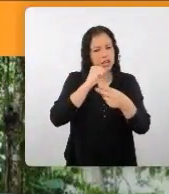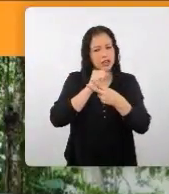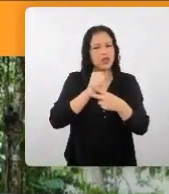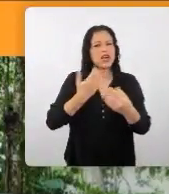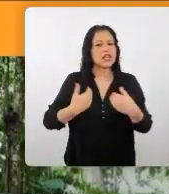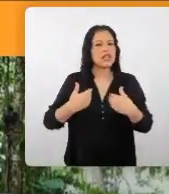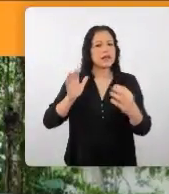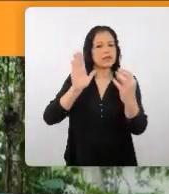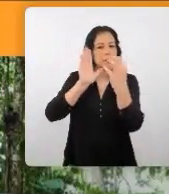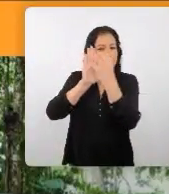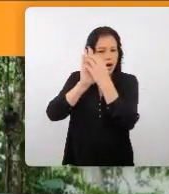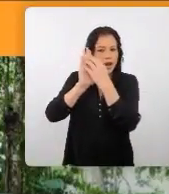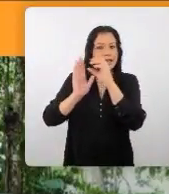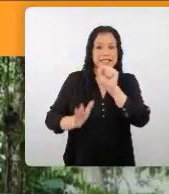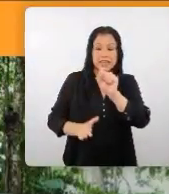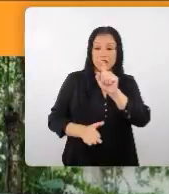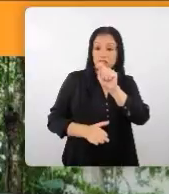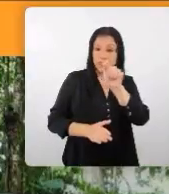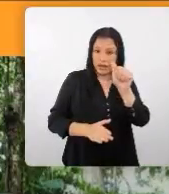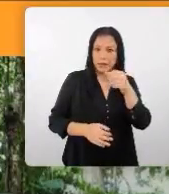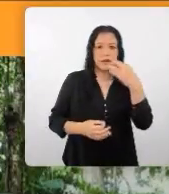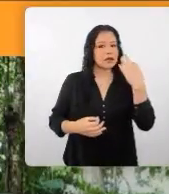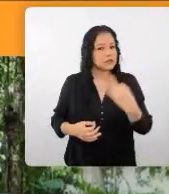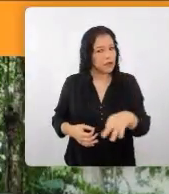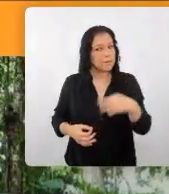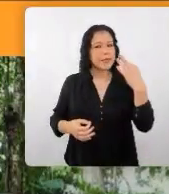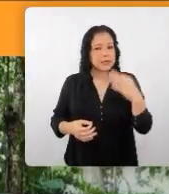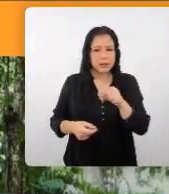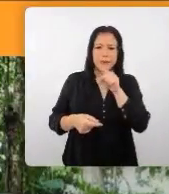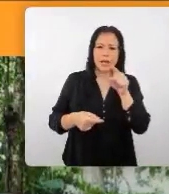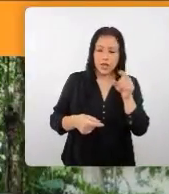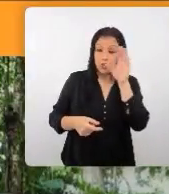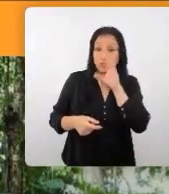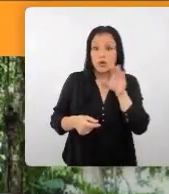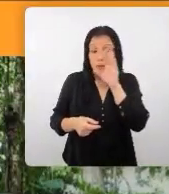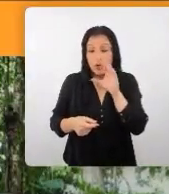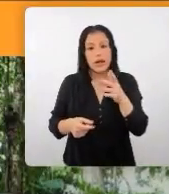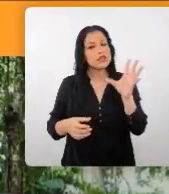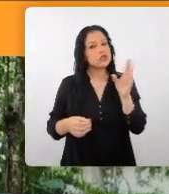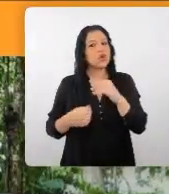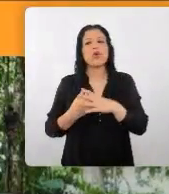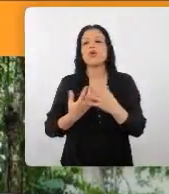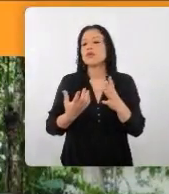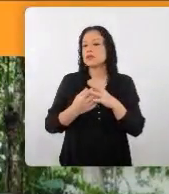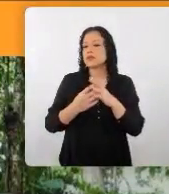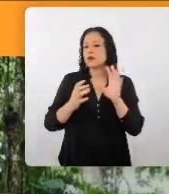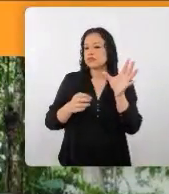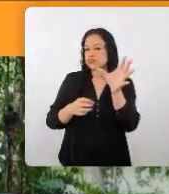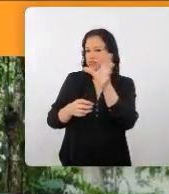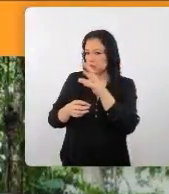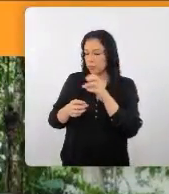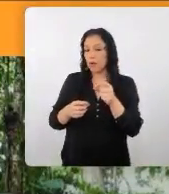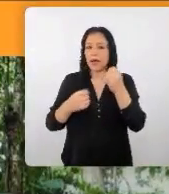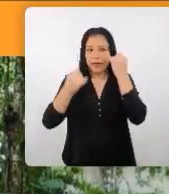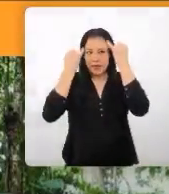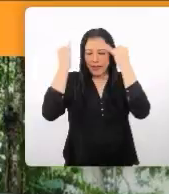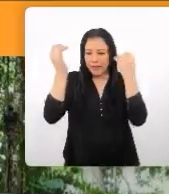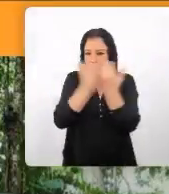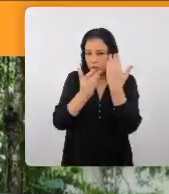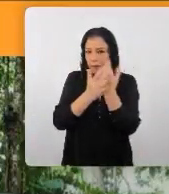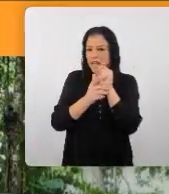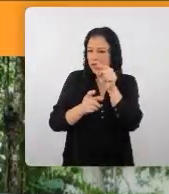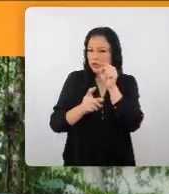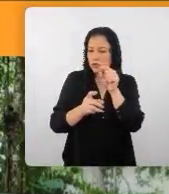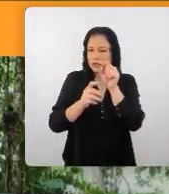sello Safe Travels, que siempre está presente en toda nuestra creatividad. Y esto es